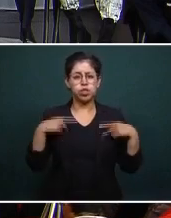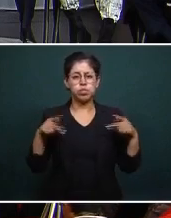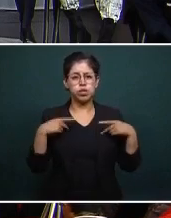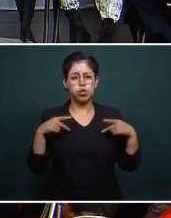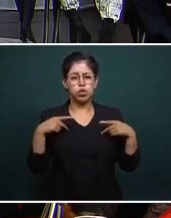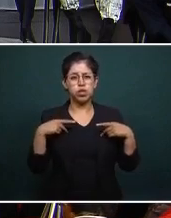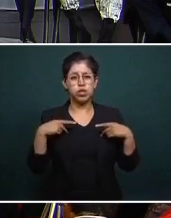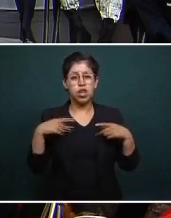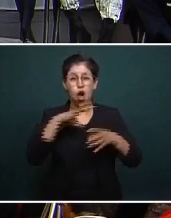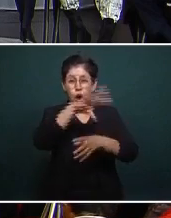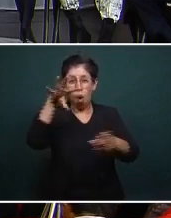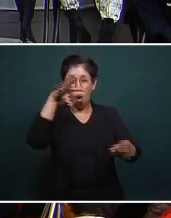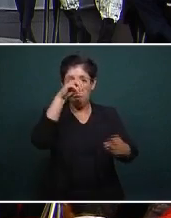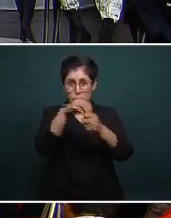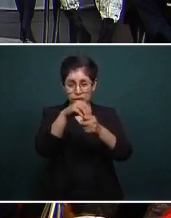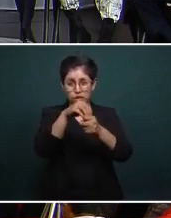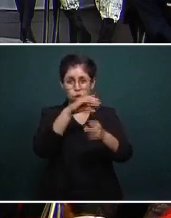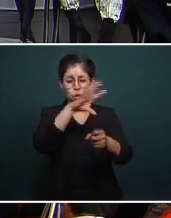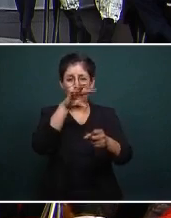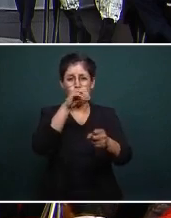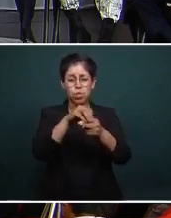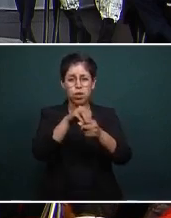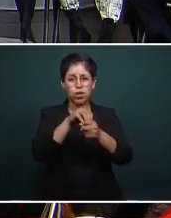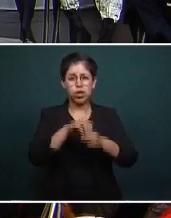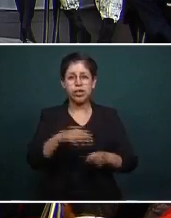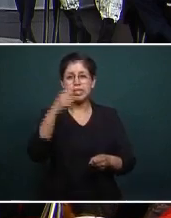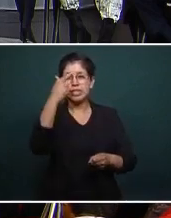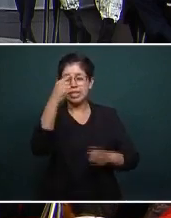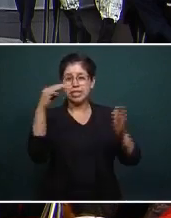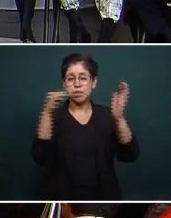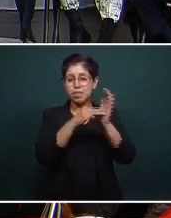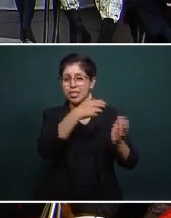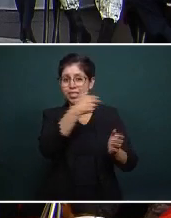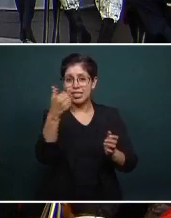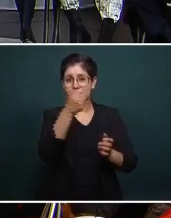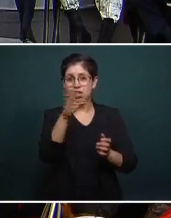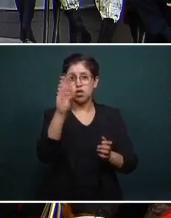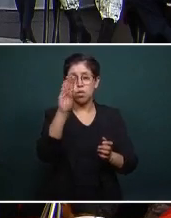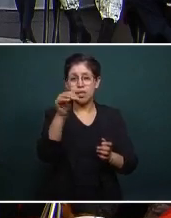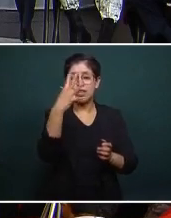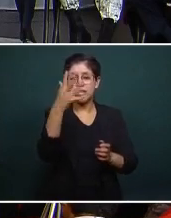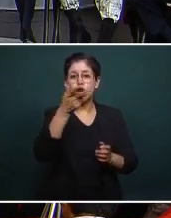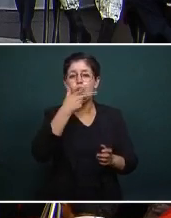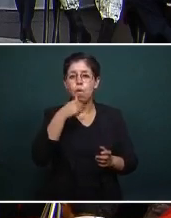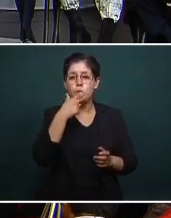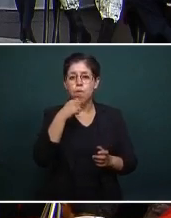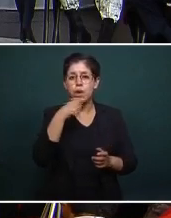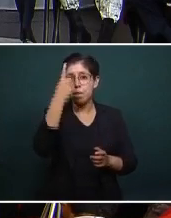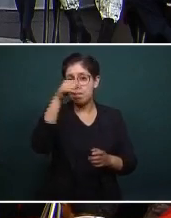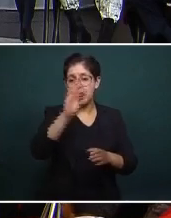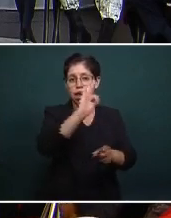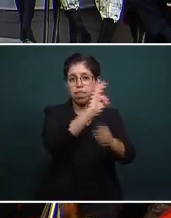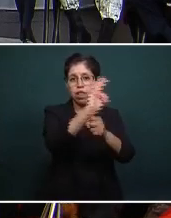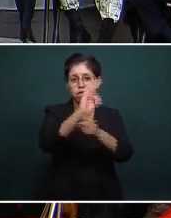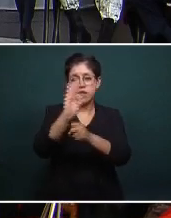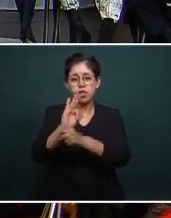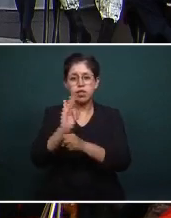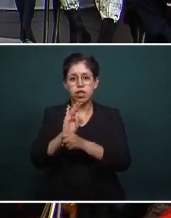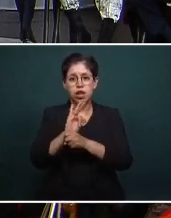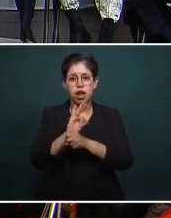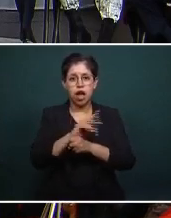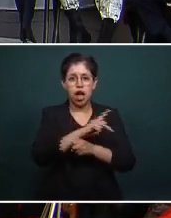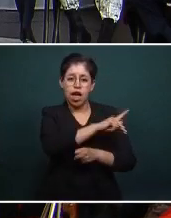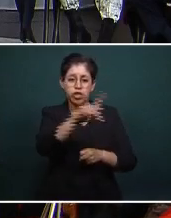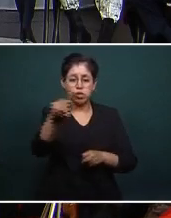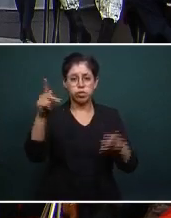total de fuerzas federales de 7,695 hombres para poder incrementar en lo que